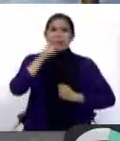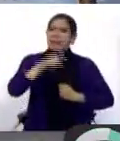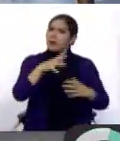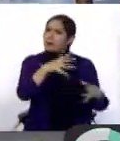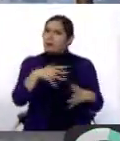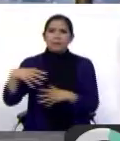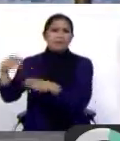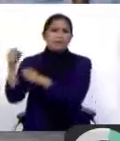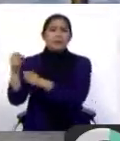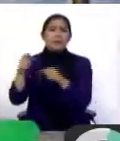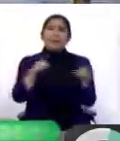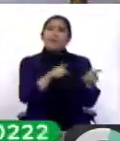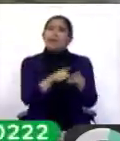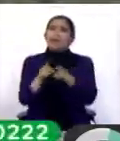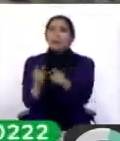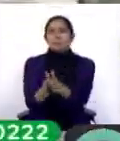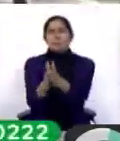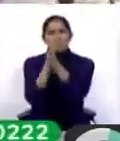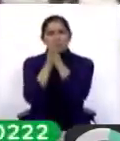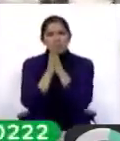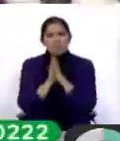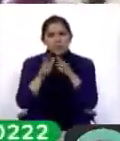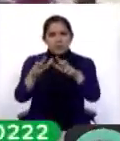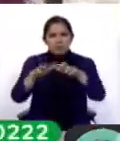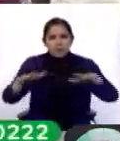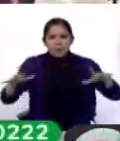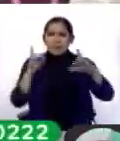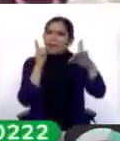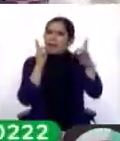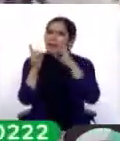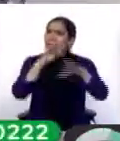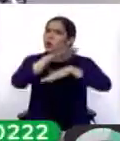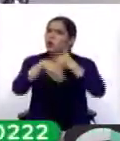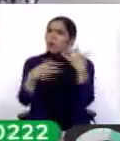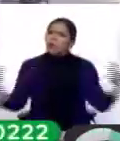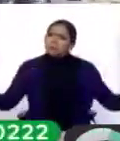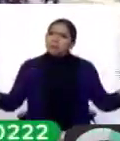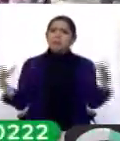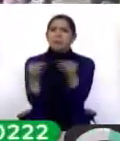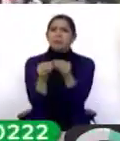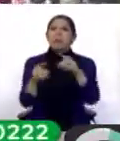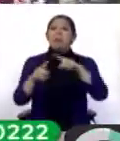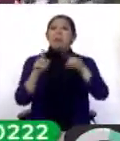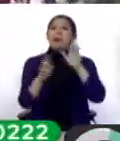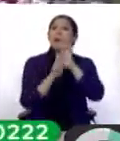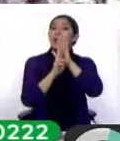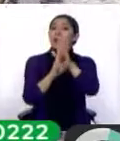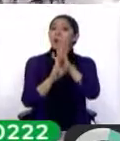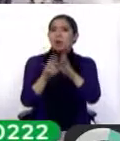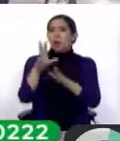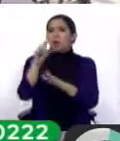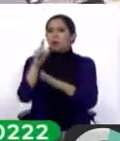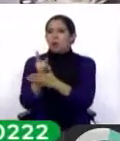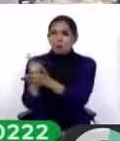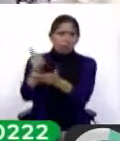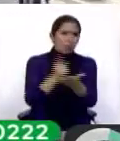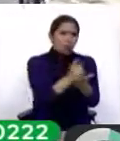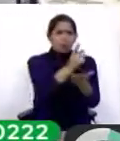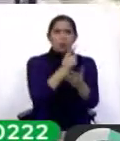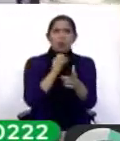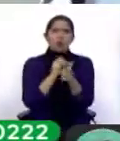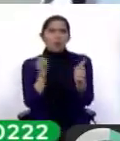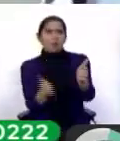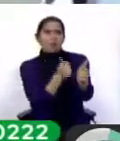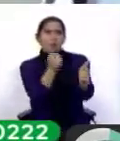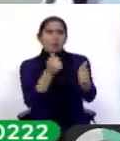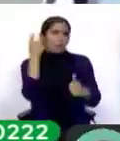replegarse. Pidió además instalar mesas de diálogo con todos los actores, pero que estos representantes no se encuentren acusados de